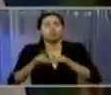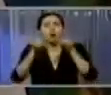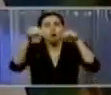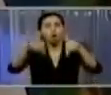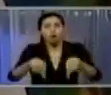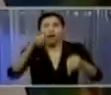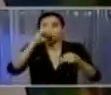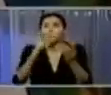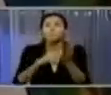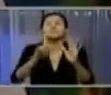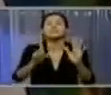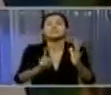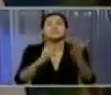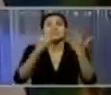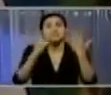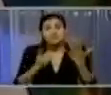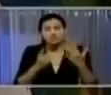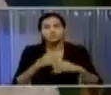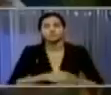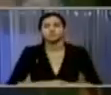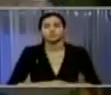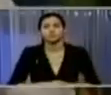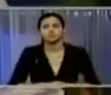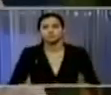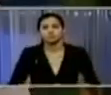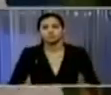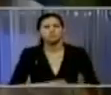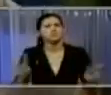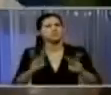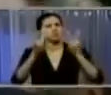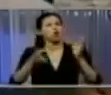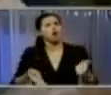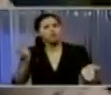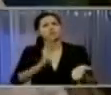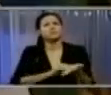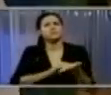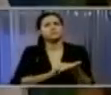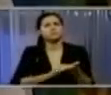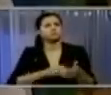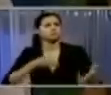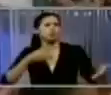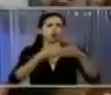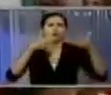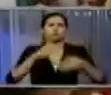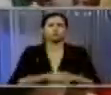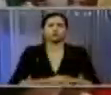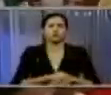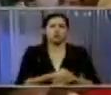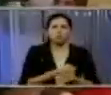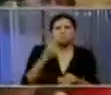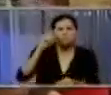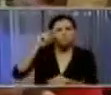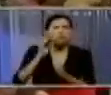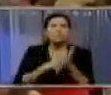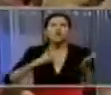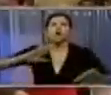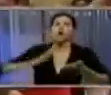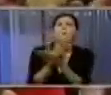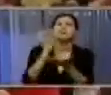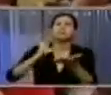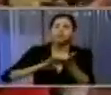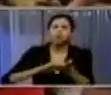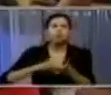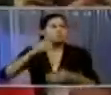año 2016 vamos a obtener una gran victoria contra el golpismo, contra el bachaquerismo violento,